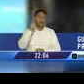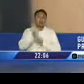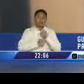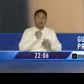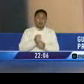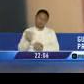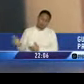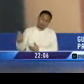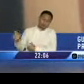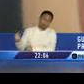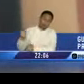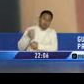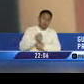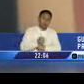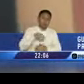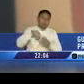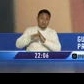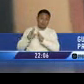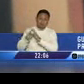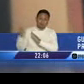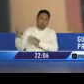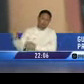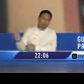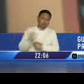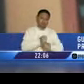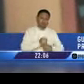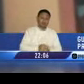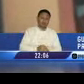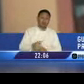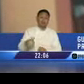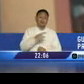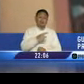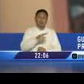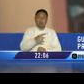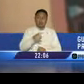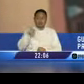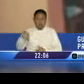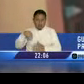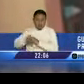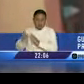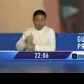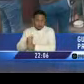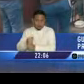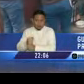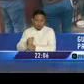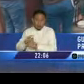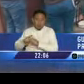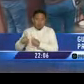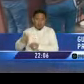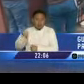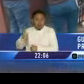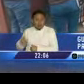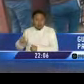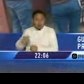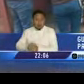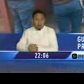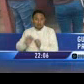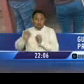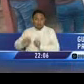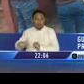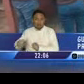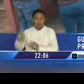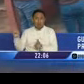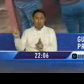años. La sacaron de su casa, del lugar donde se supone que debía estar más segura. Sin embargo, allí era aún